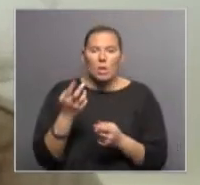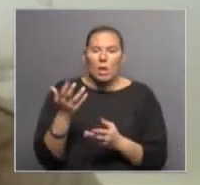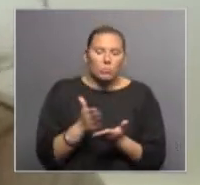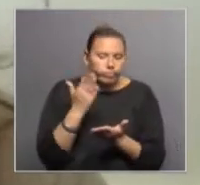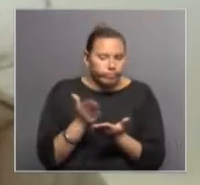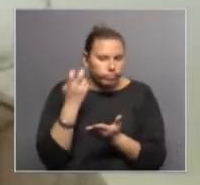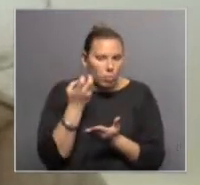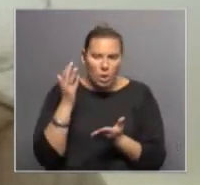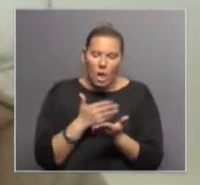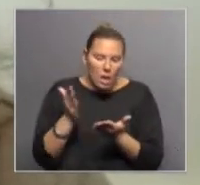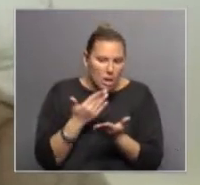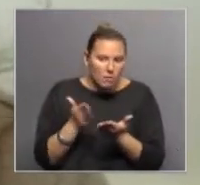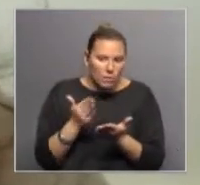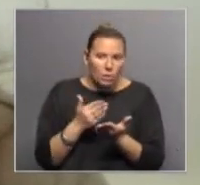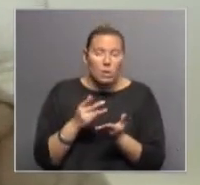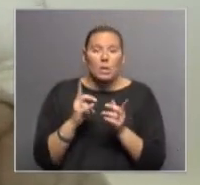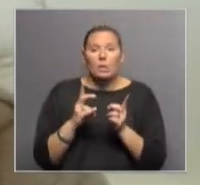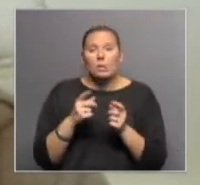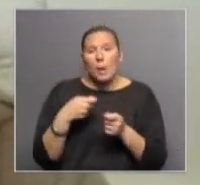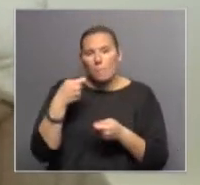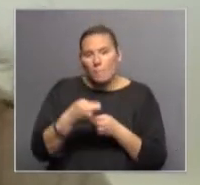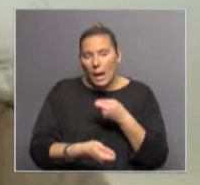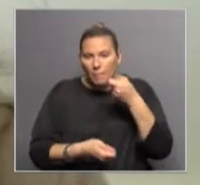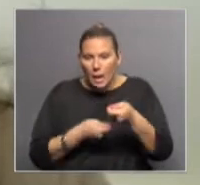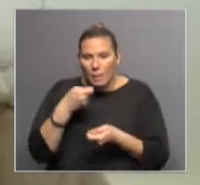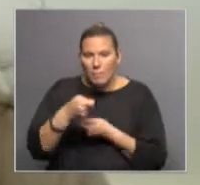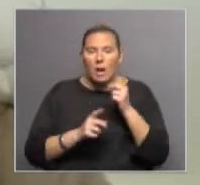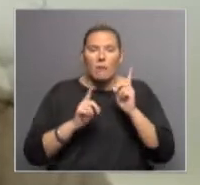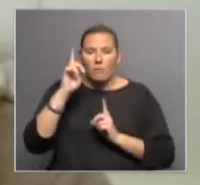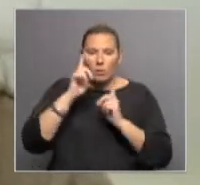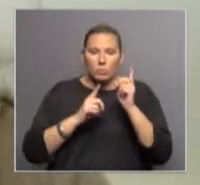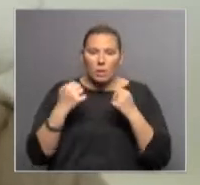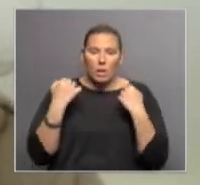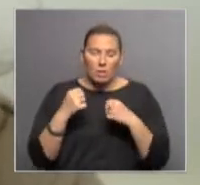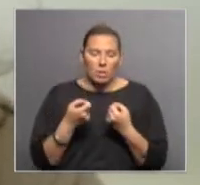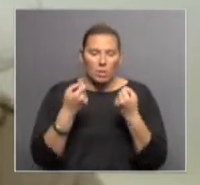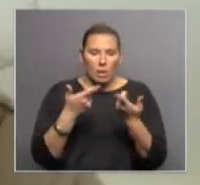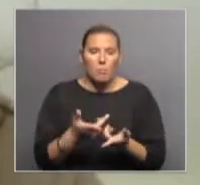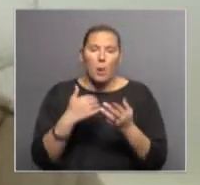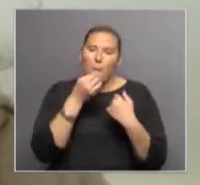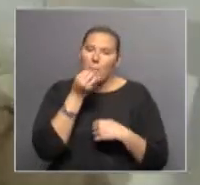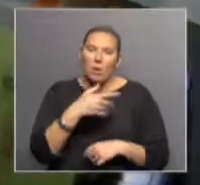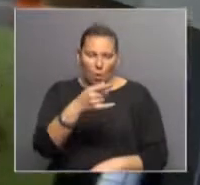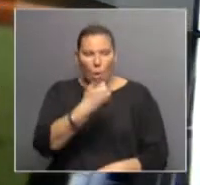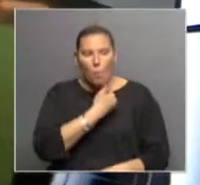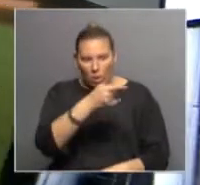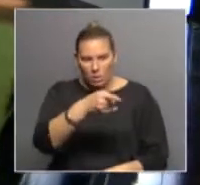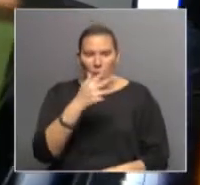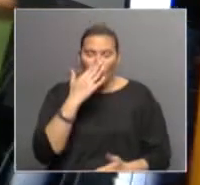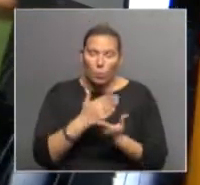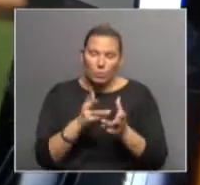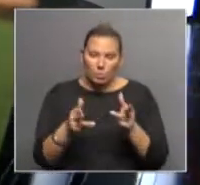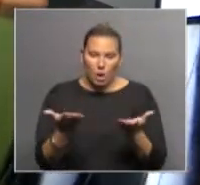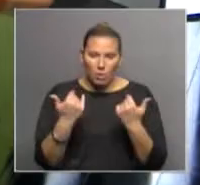han hecho y que bueno, que acá aporta la cátedra y sus profesionales. Pero mejor que lo cuente ella, ¿no? Dale, la última parte del